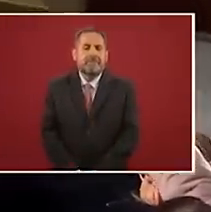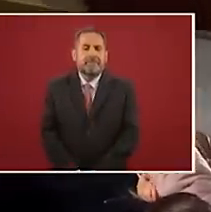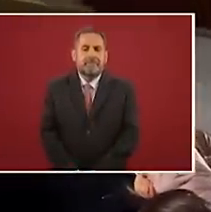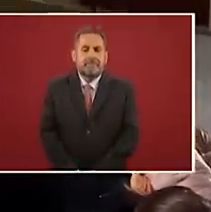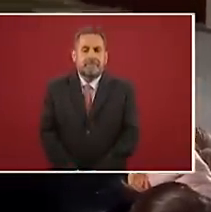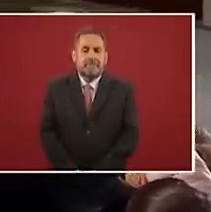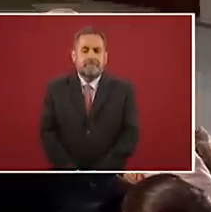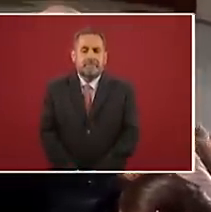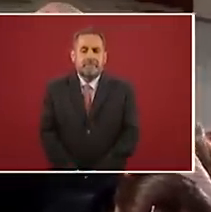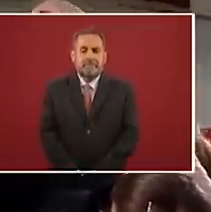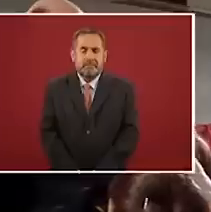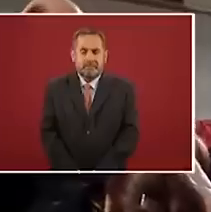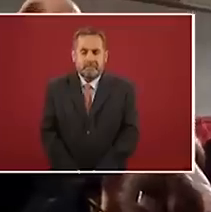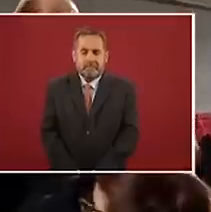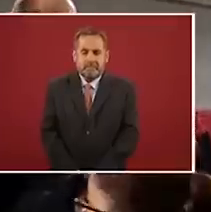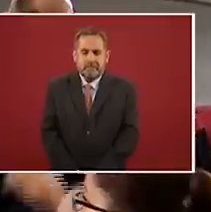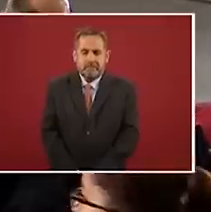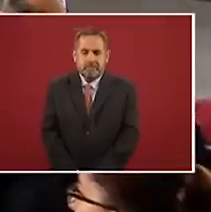Sí.